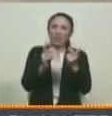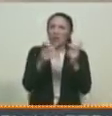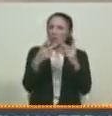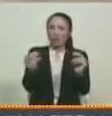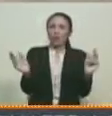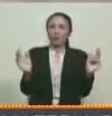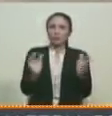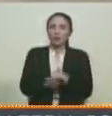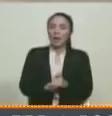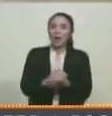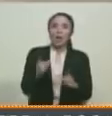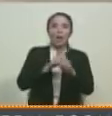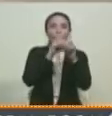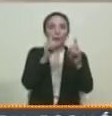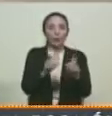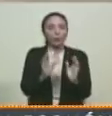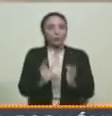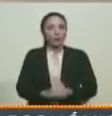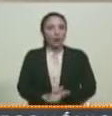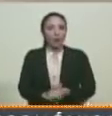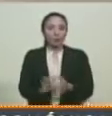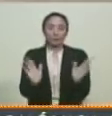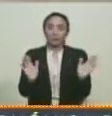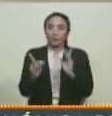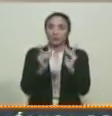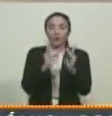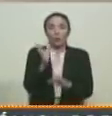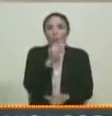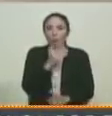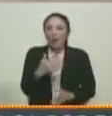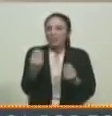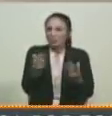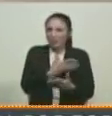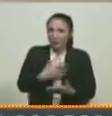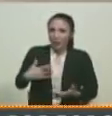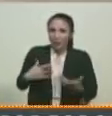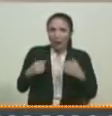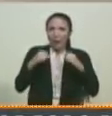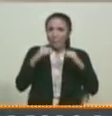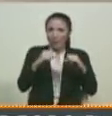Y siempre pregunta, que no quiere diálogo, ¿qué quiere? ¿Pelea?